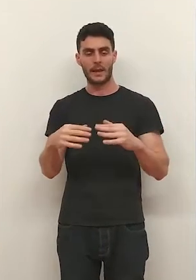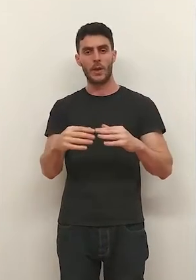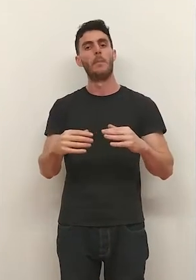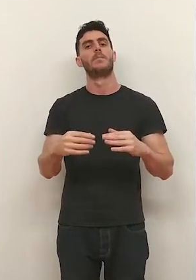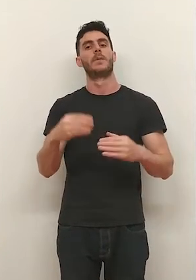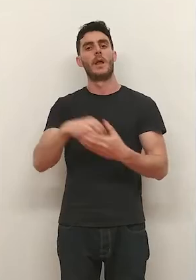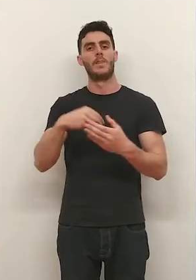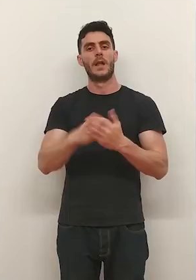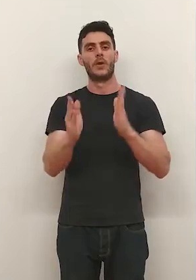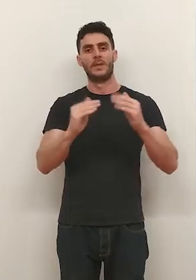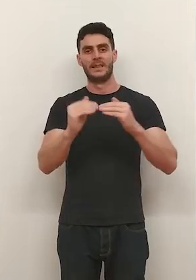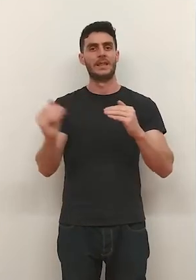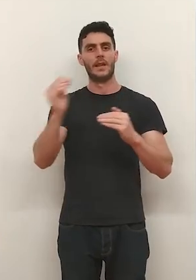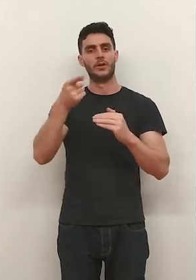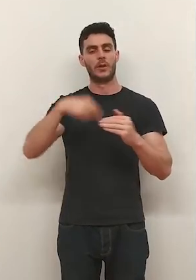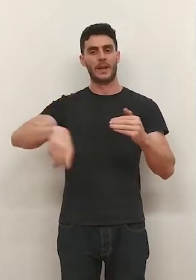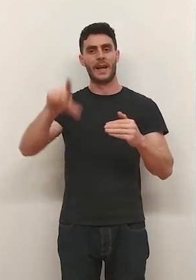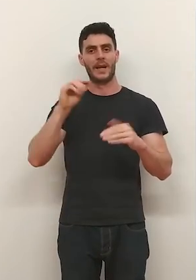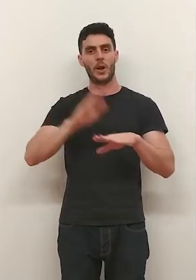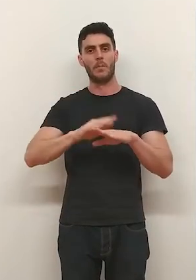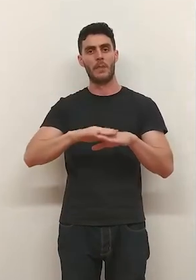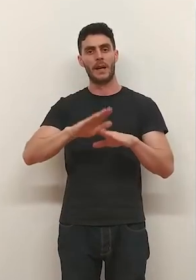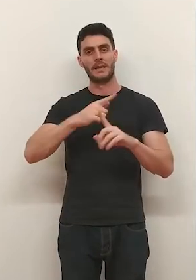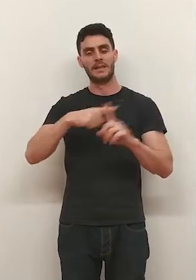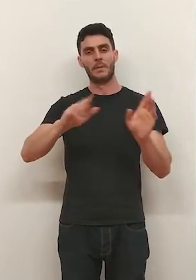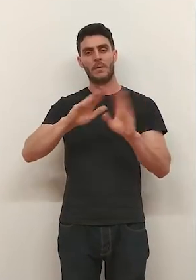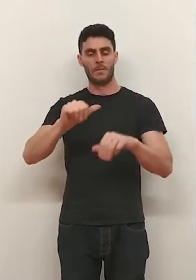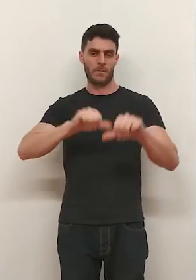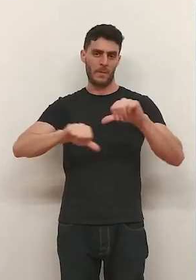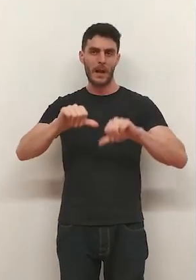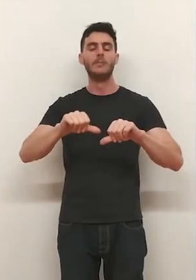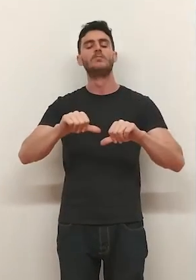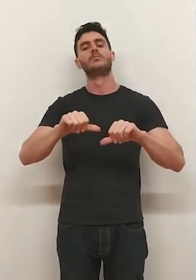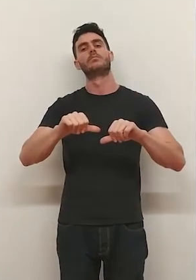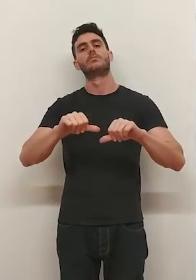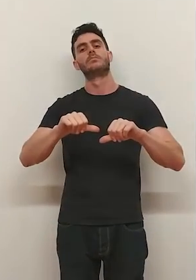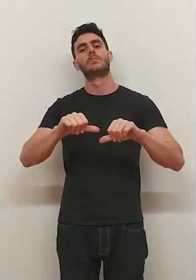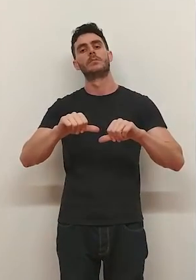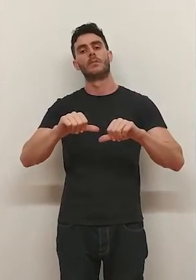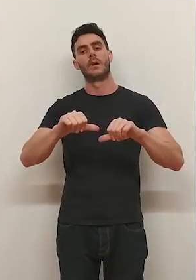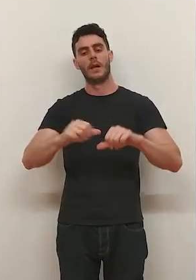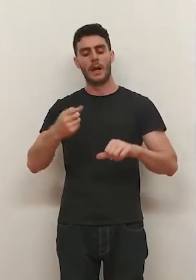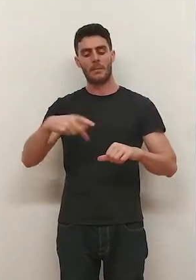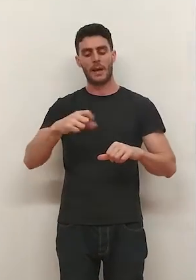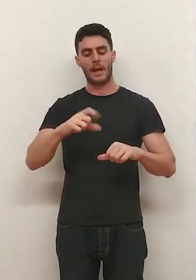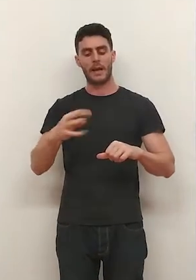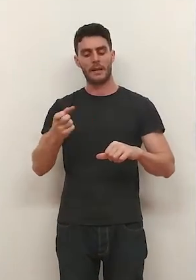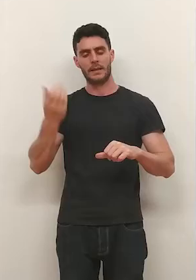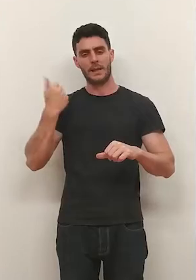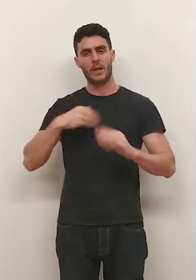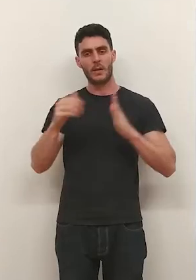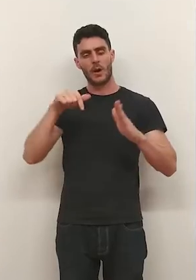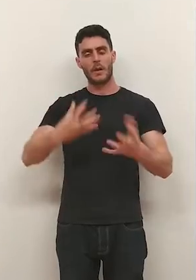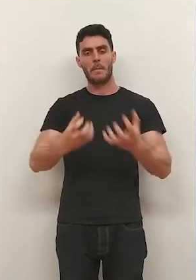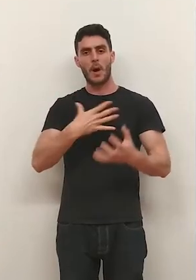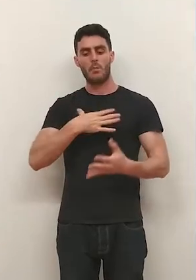albergarán los partidos de la fase de ascenso y el elegido para esta semifinal es Amalata, donde los blanquirrojos, por cierto, ya lograron ganar esta